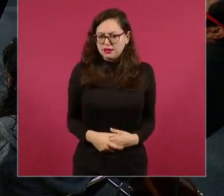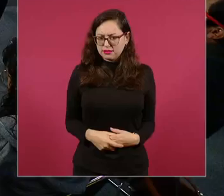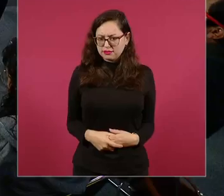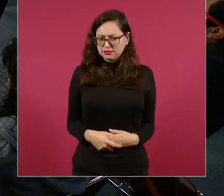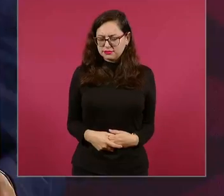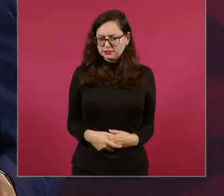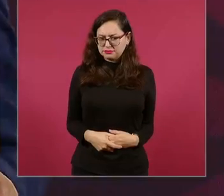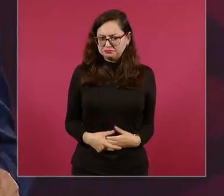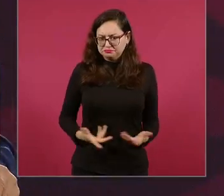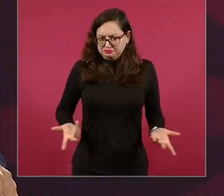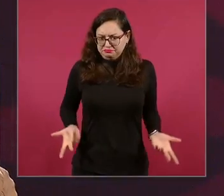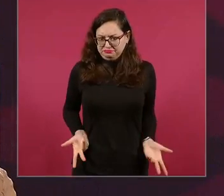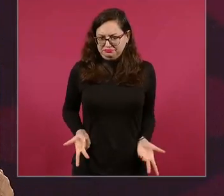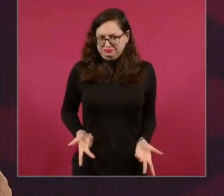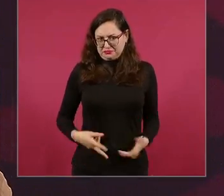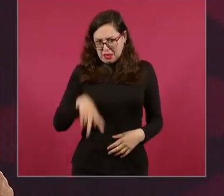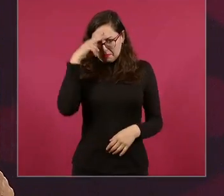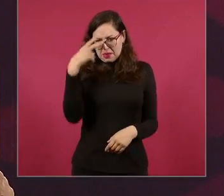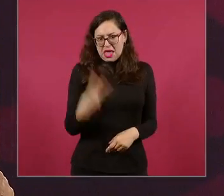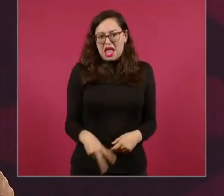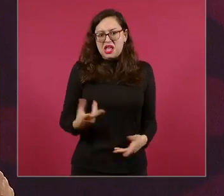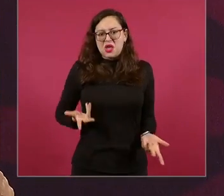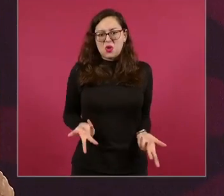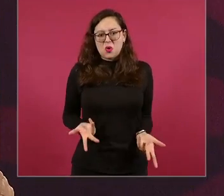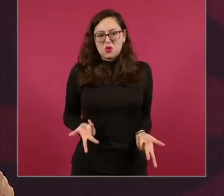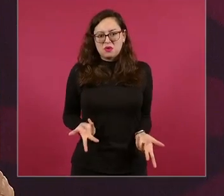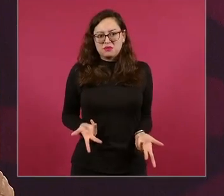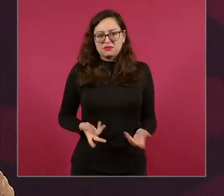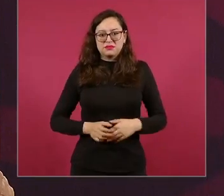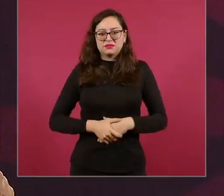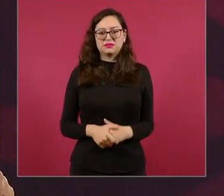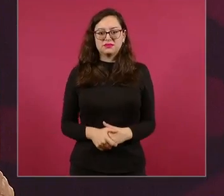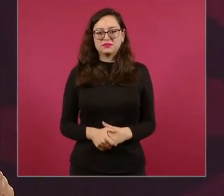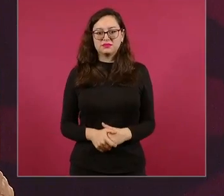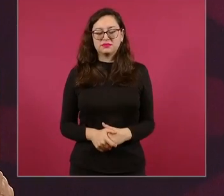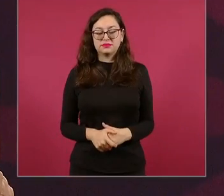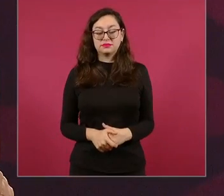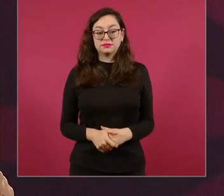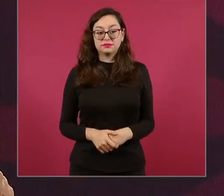nuestros paisanos son mexicanos incluso